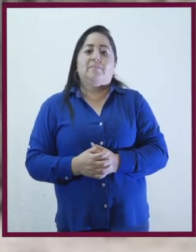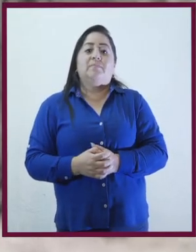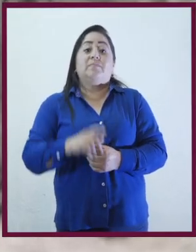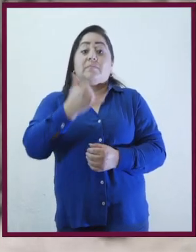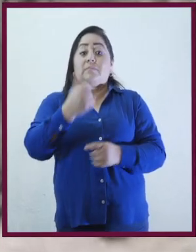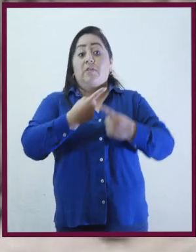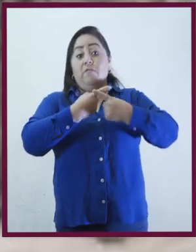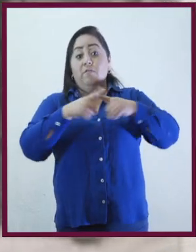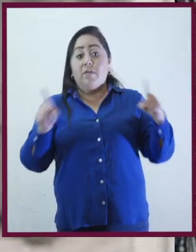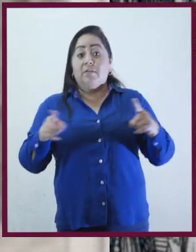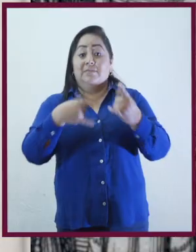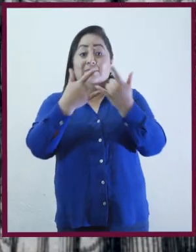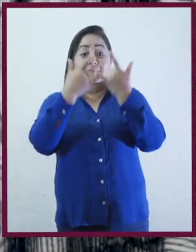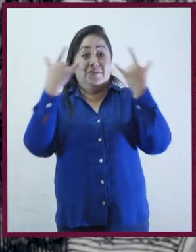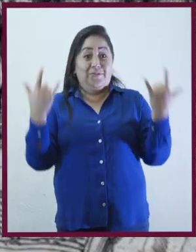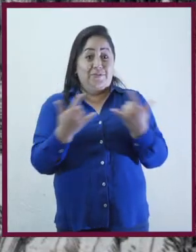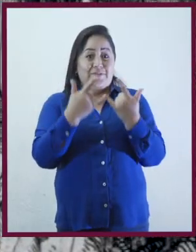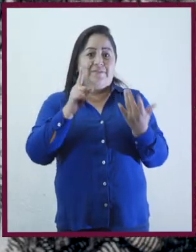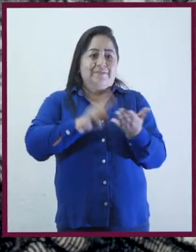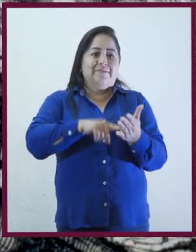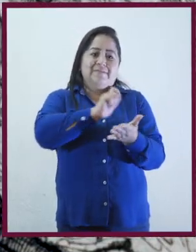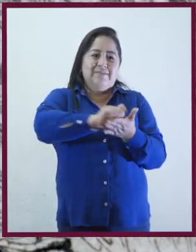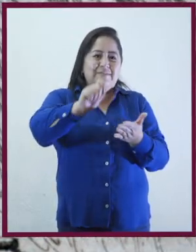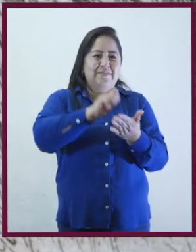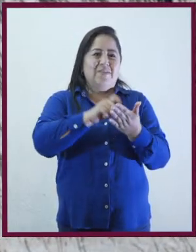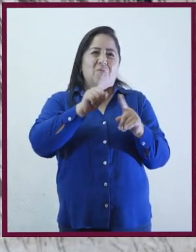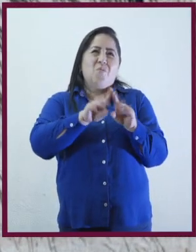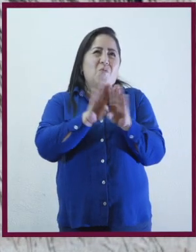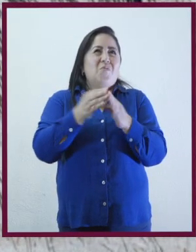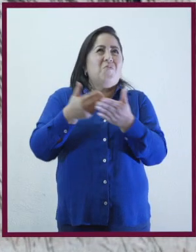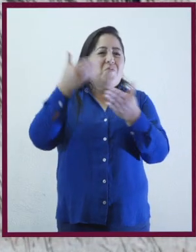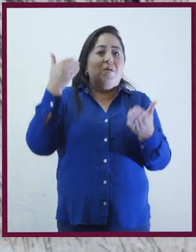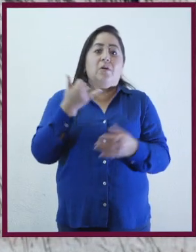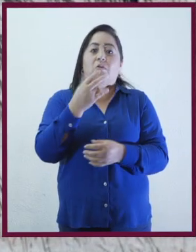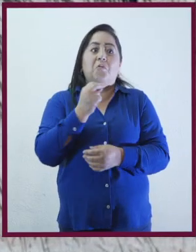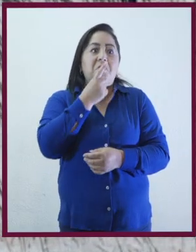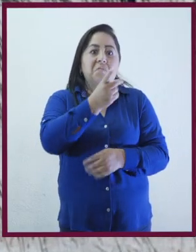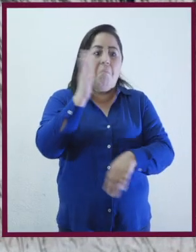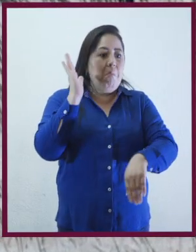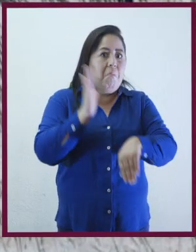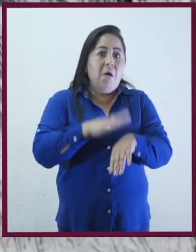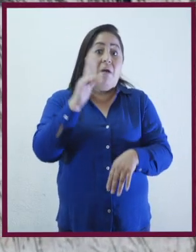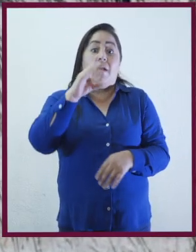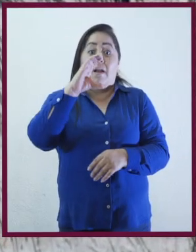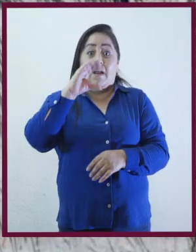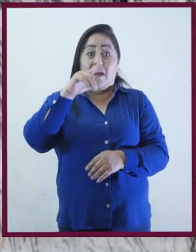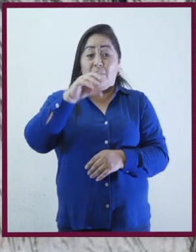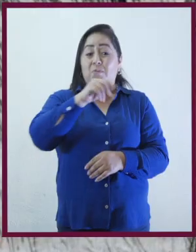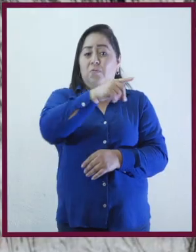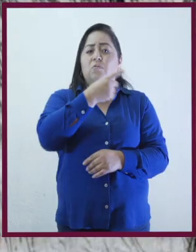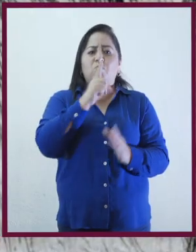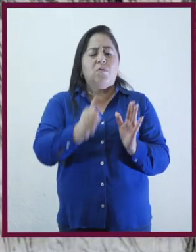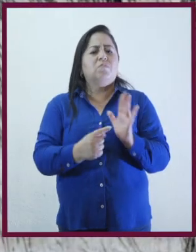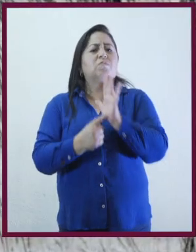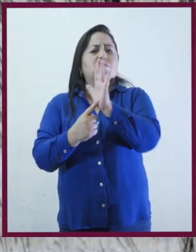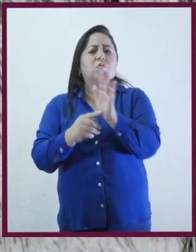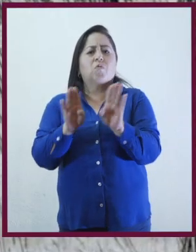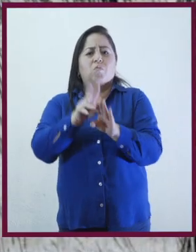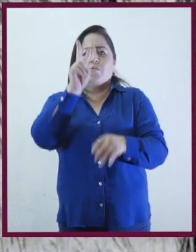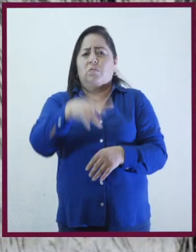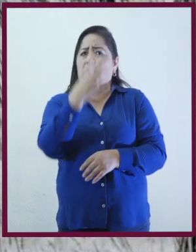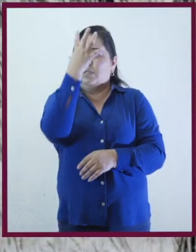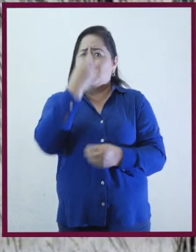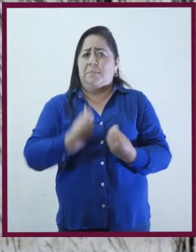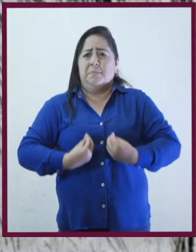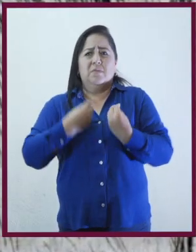A diferencia de los historiadores que narran casos o anécdotas y no dicen nada más, Carlo Ginzburg demostró cómo la triste